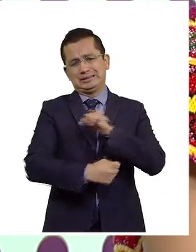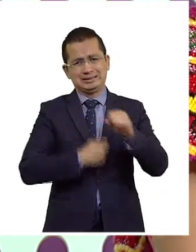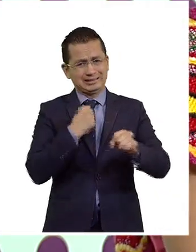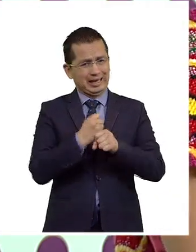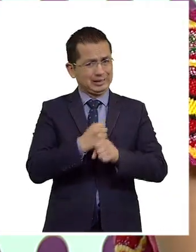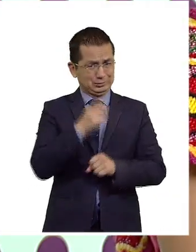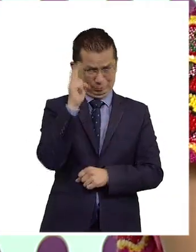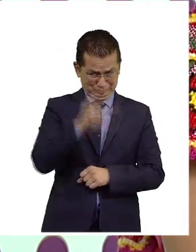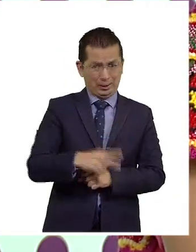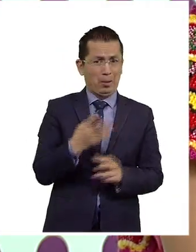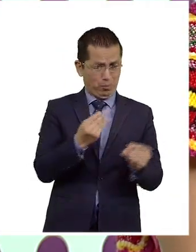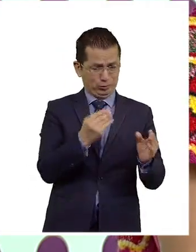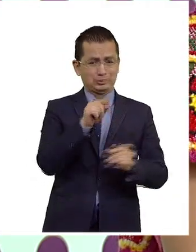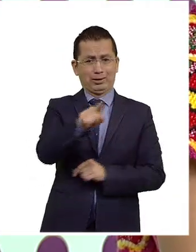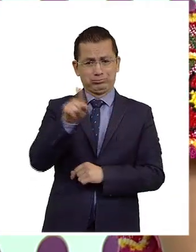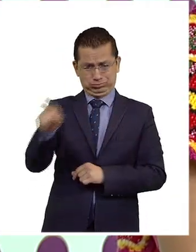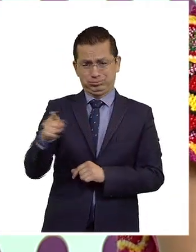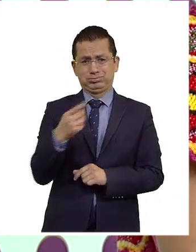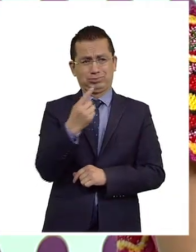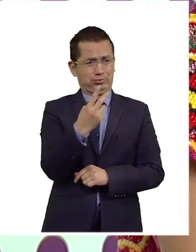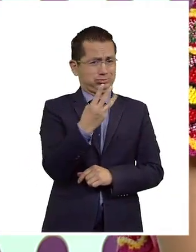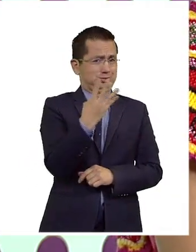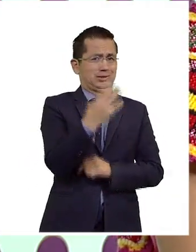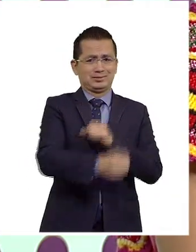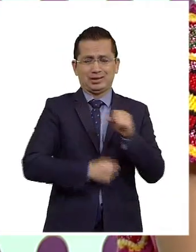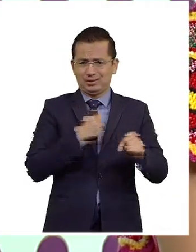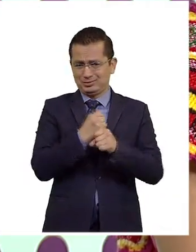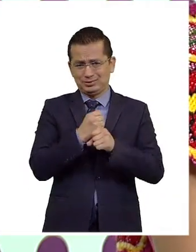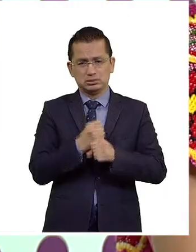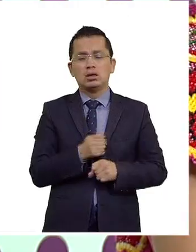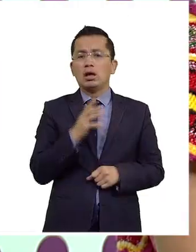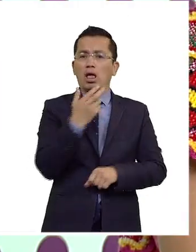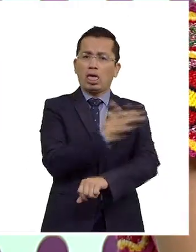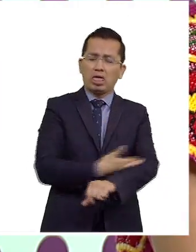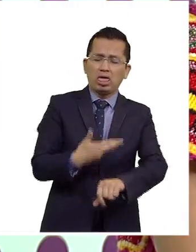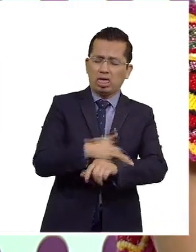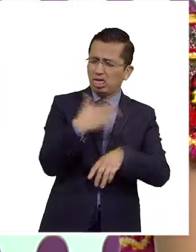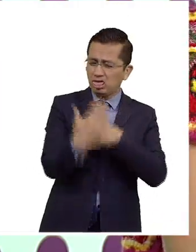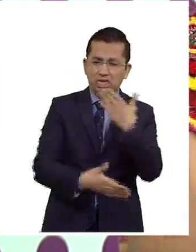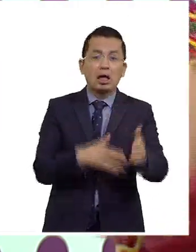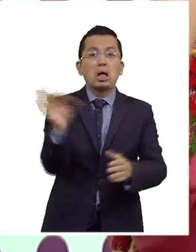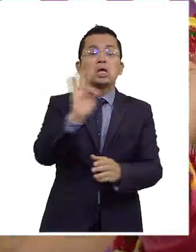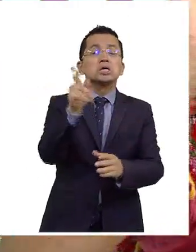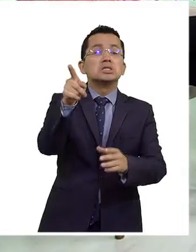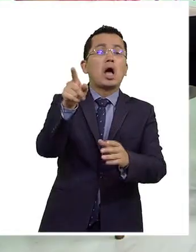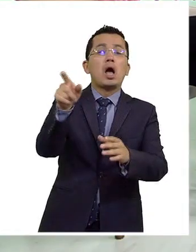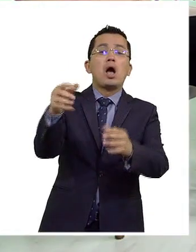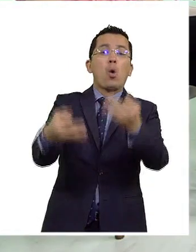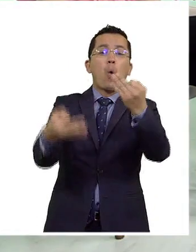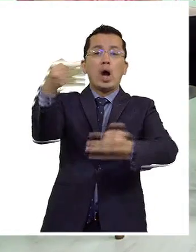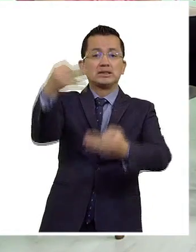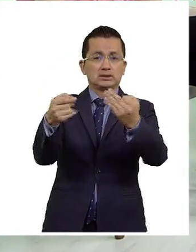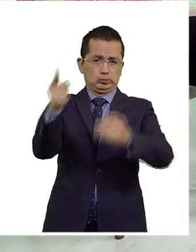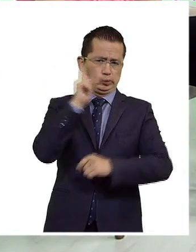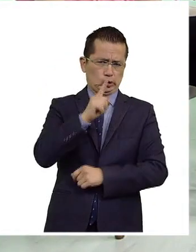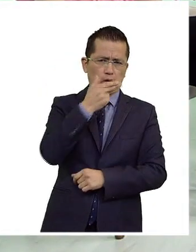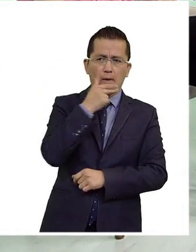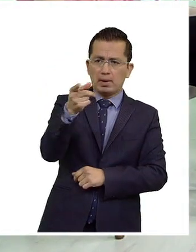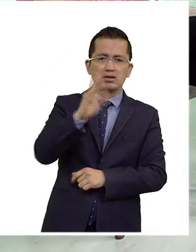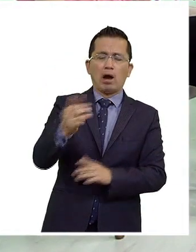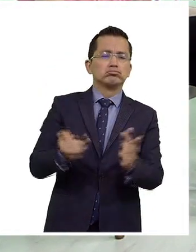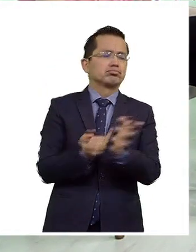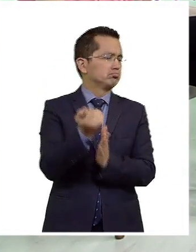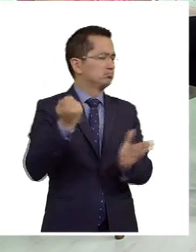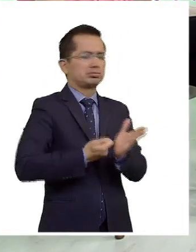que han pasado por ahí, y al final del proceso puede ser que la jueza o el juez diga, pues no estoy convencida, ¿no?